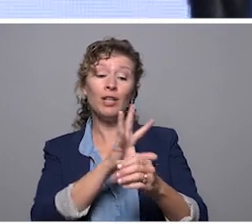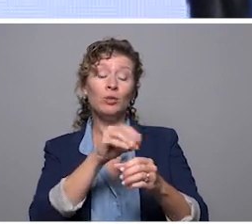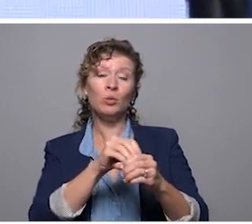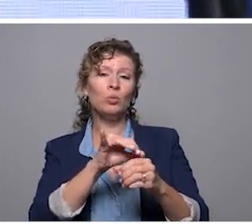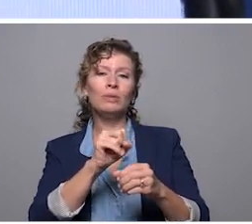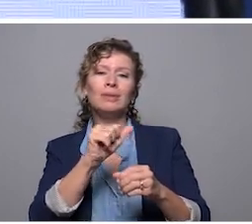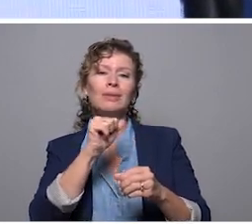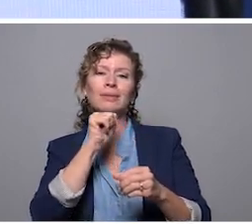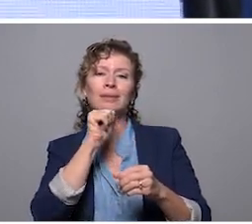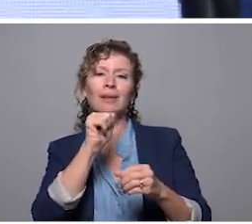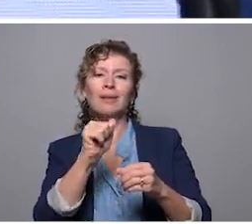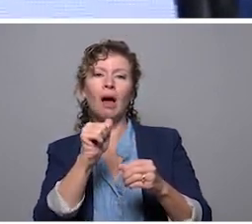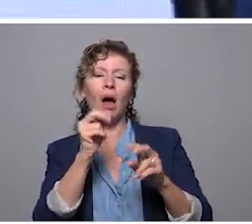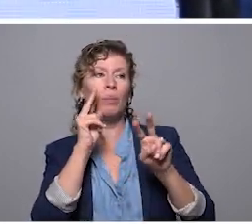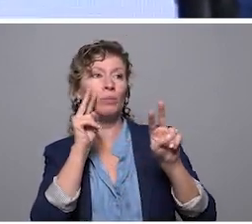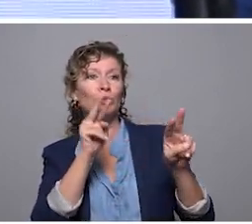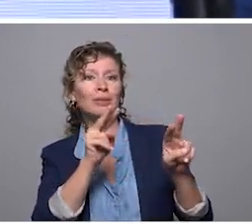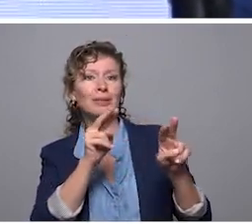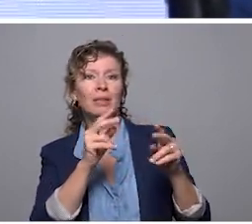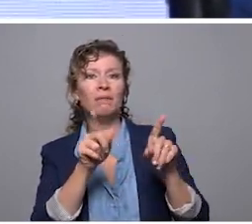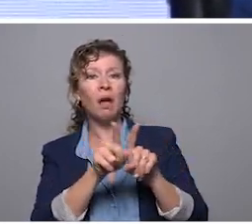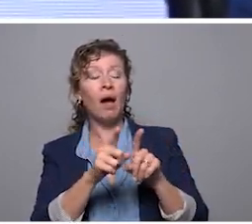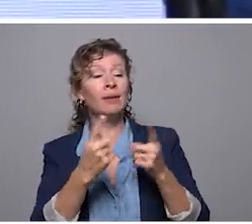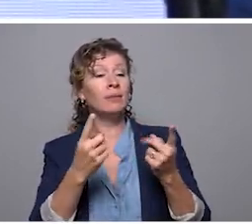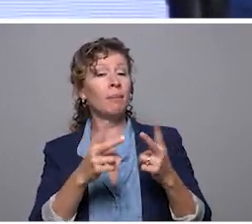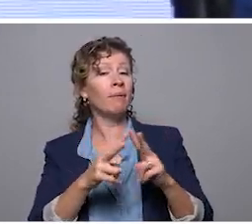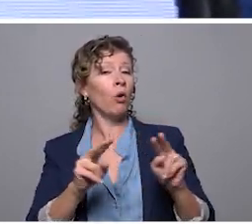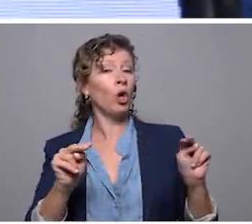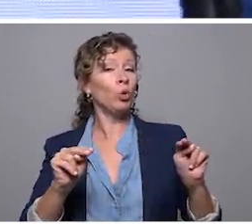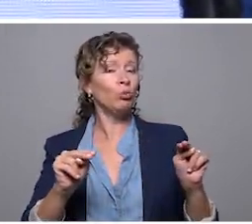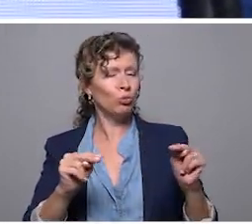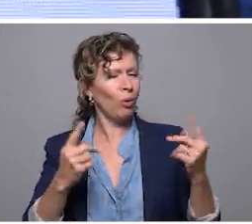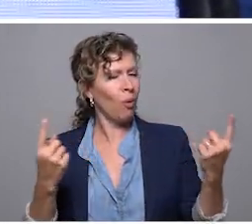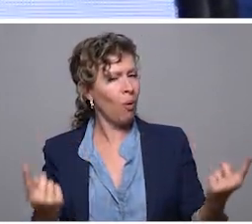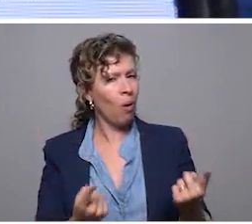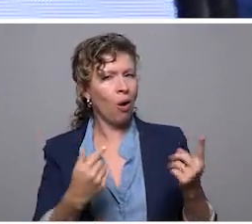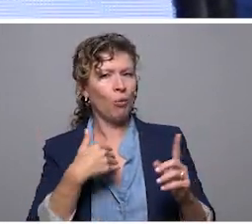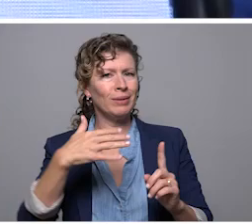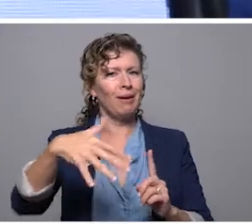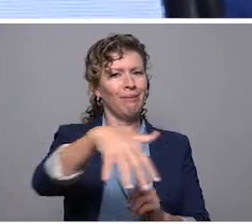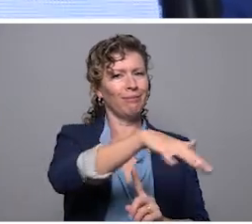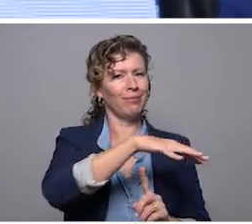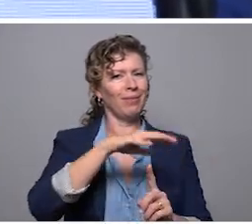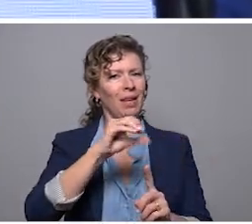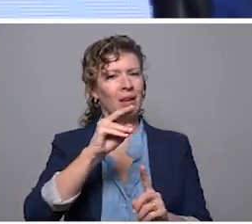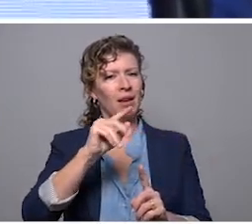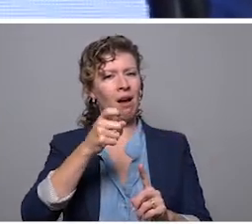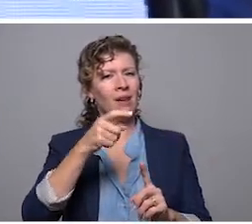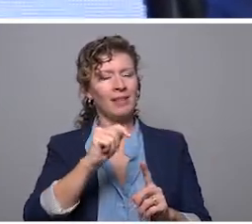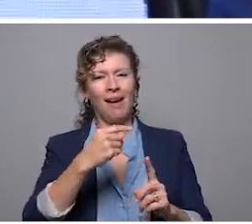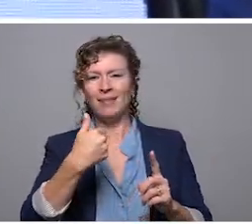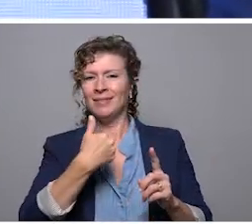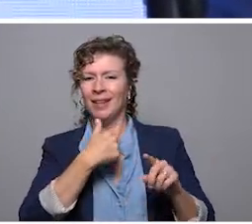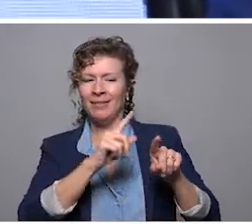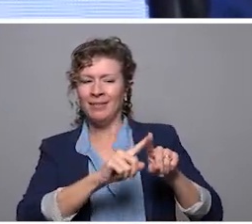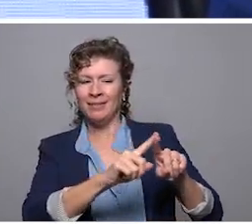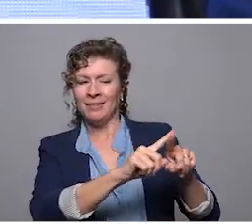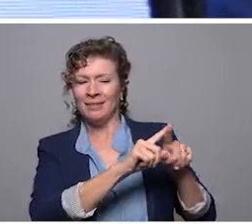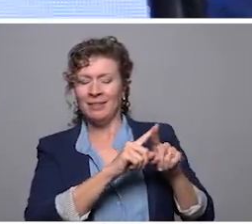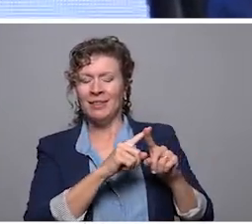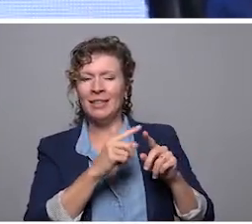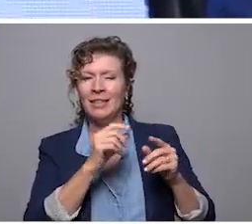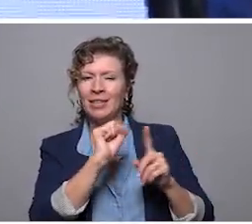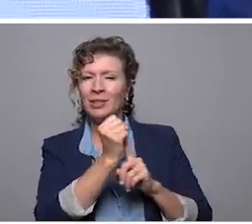objetivo sino que hay un contexto una cosmología de situaciones que si no se toman en cuenta en conjunto Pues esa